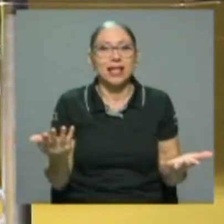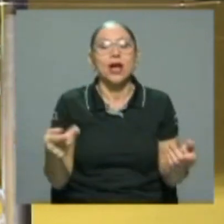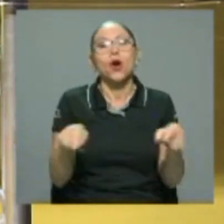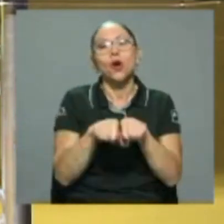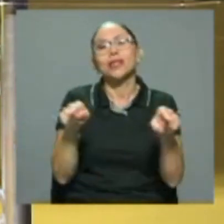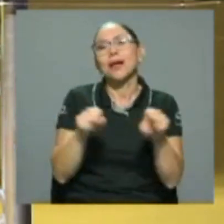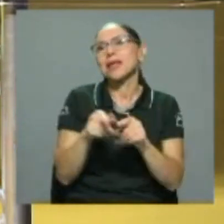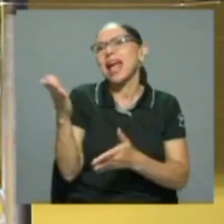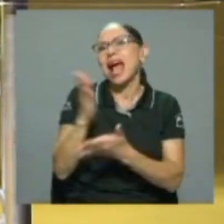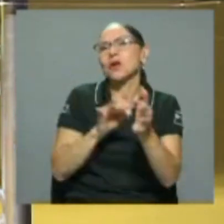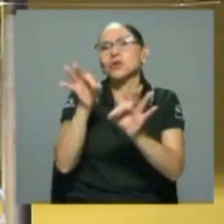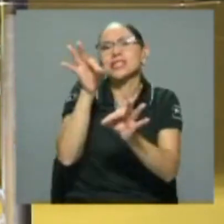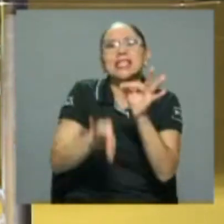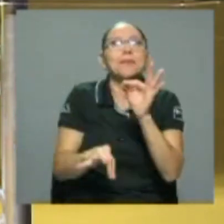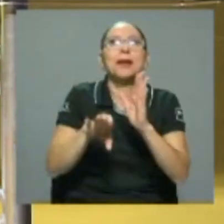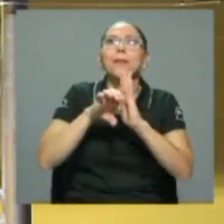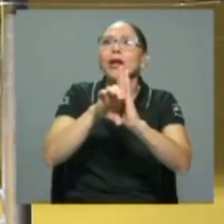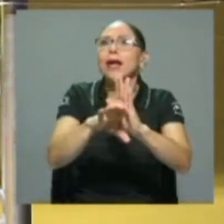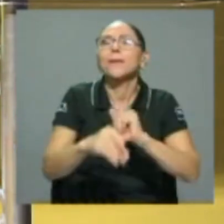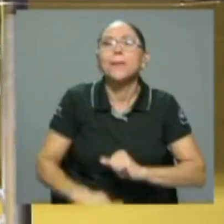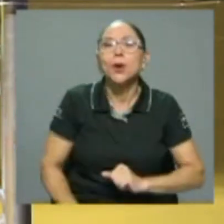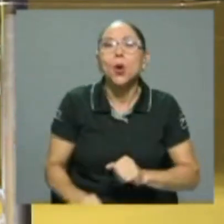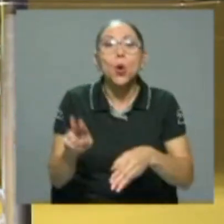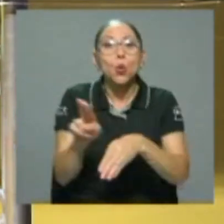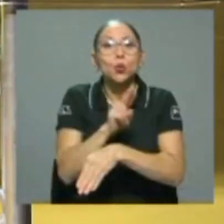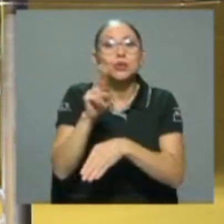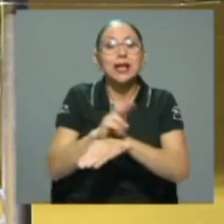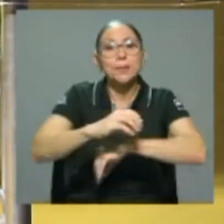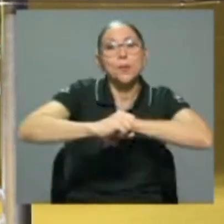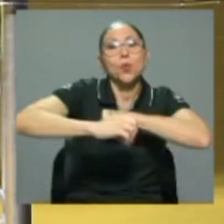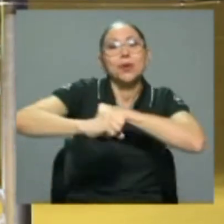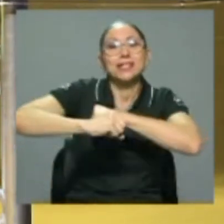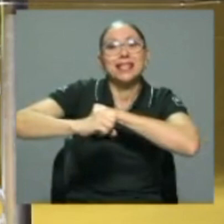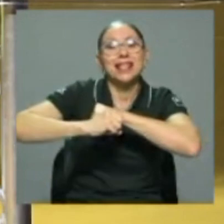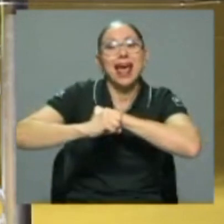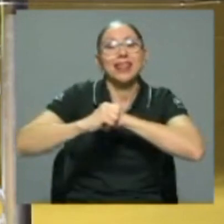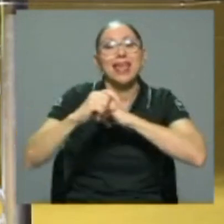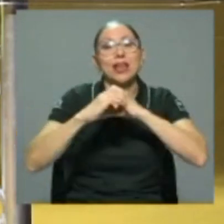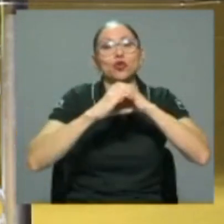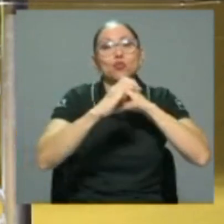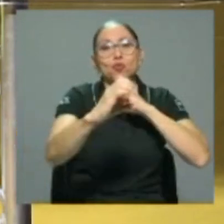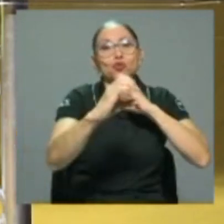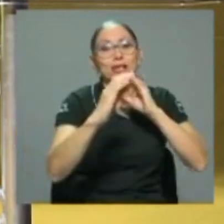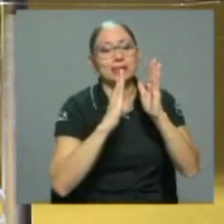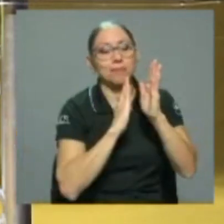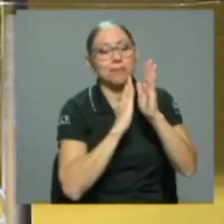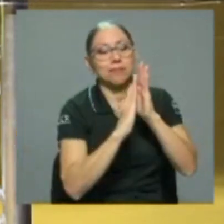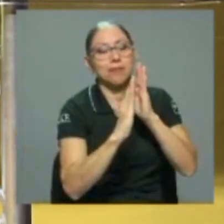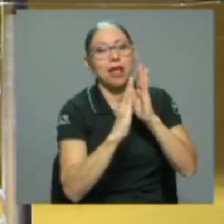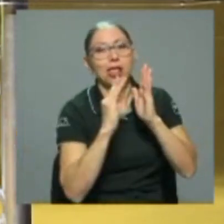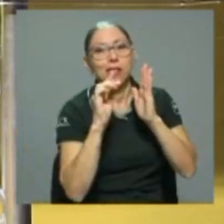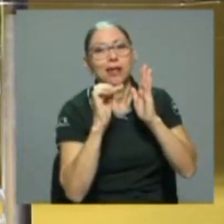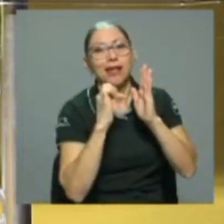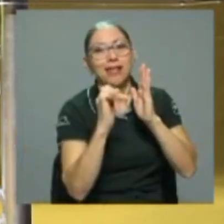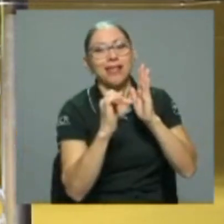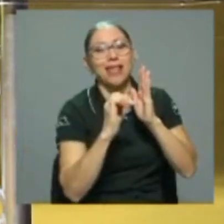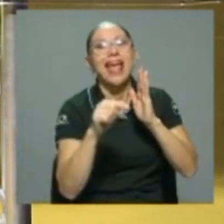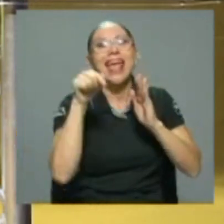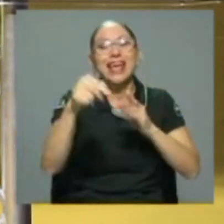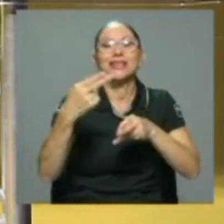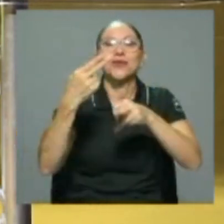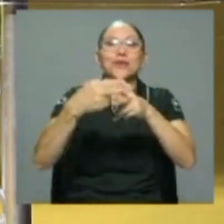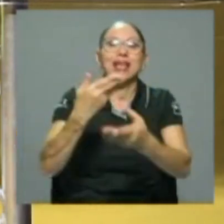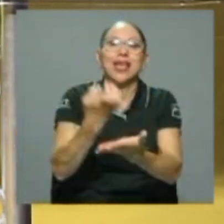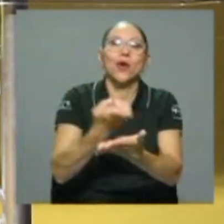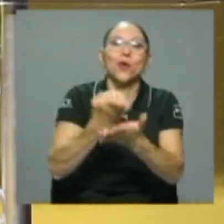de poner publicidad en los buses. Bueno, esas son economías de ámbito. Pero nada de esto va en beneficio de los usuarios,